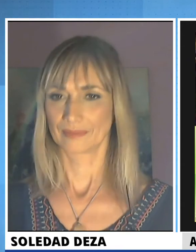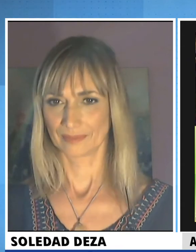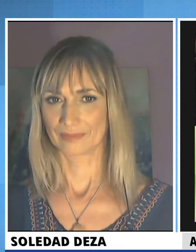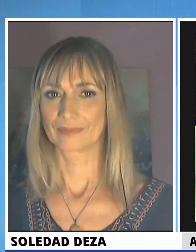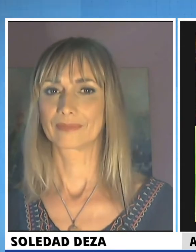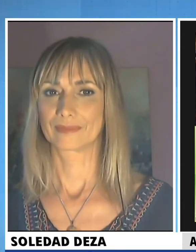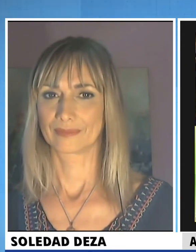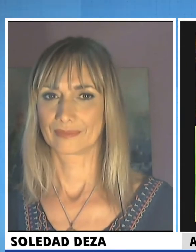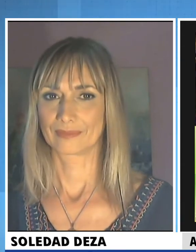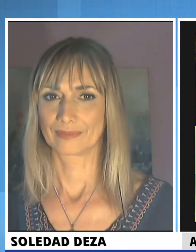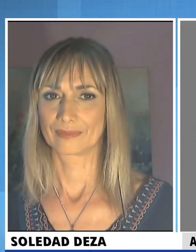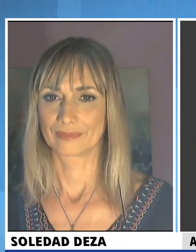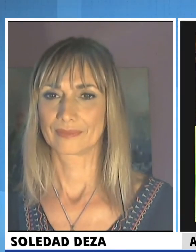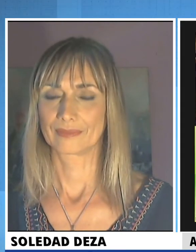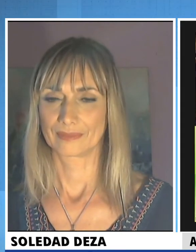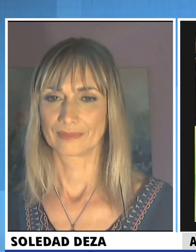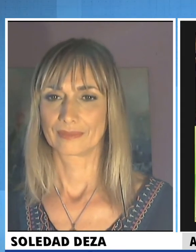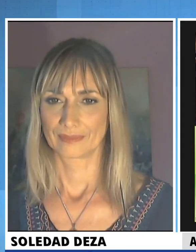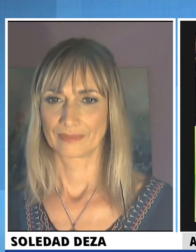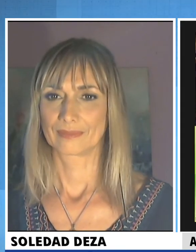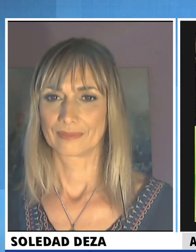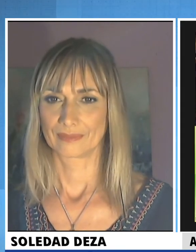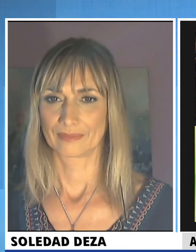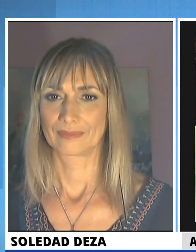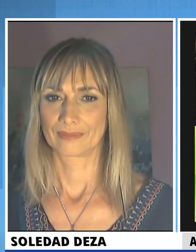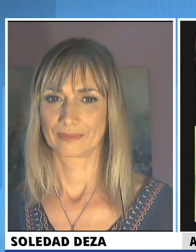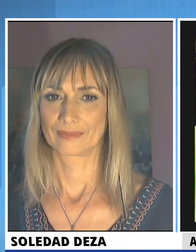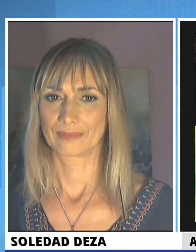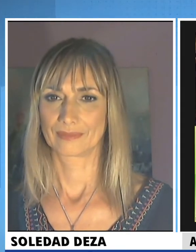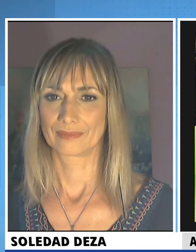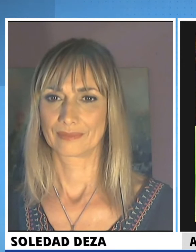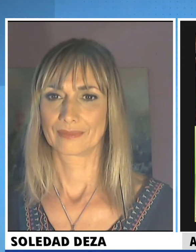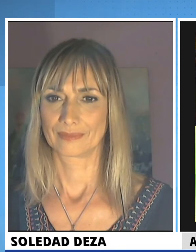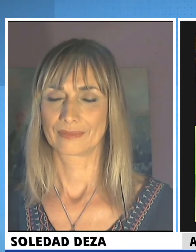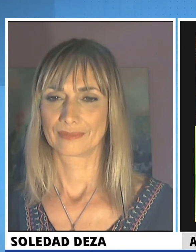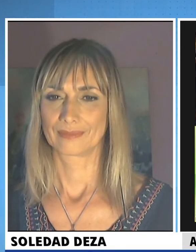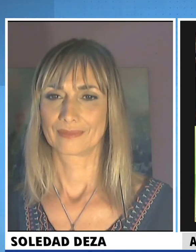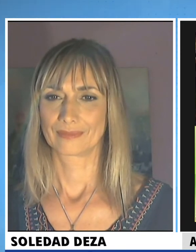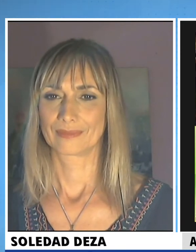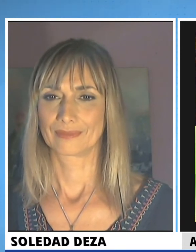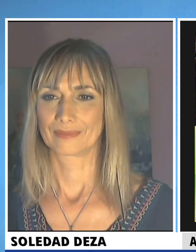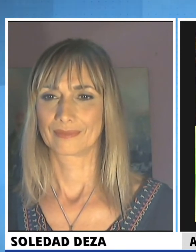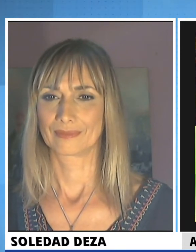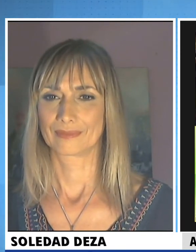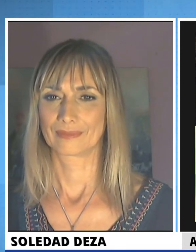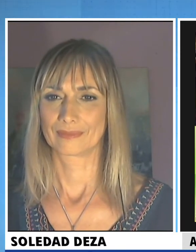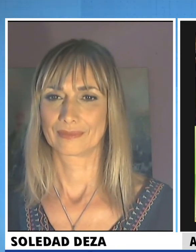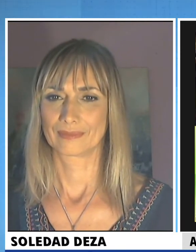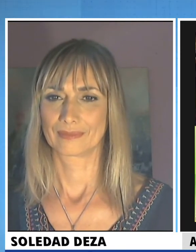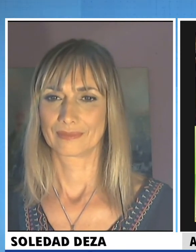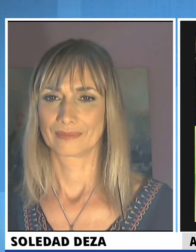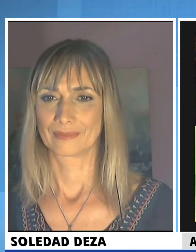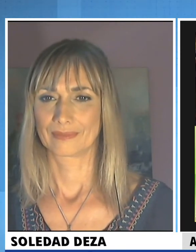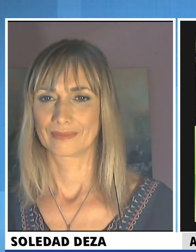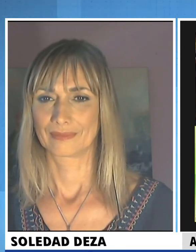respuesta punitiva la que necesitan las situaciones de violencia, porque si estamos hablando que lo que subyace en una